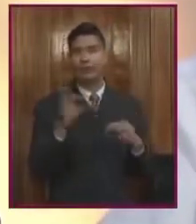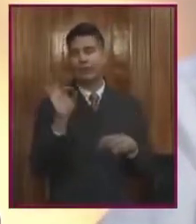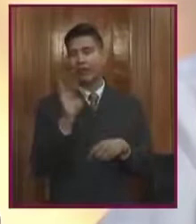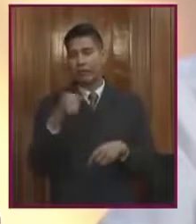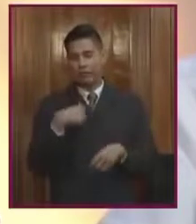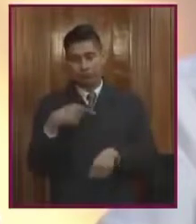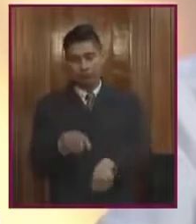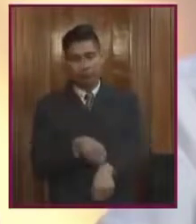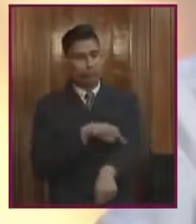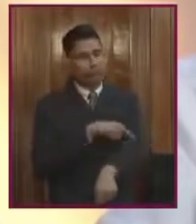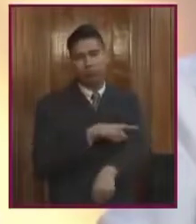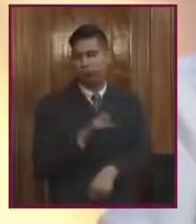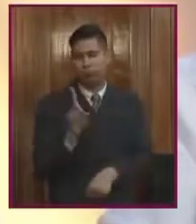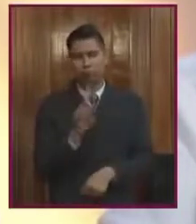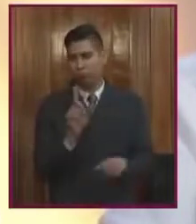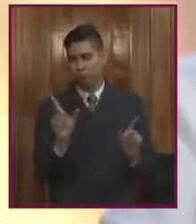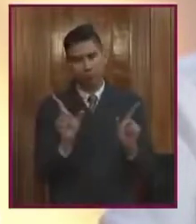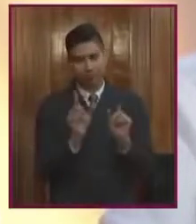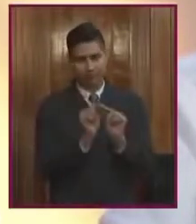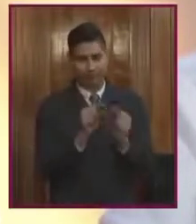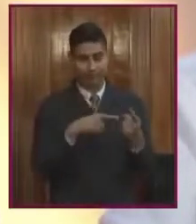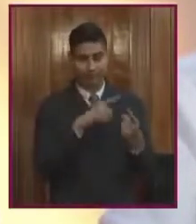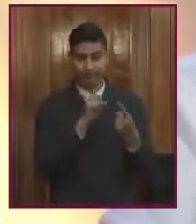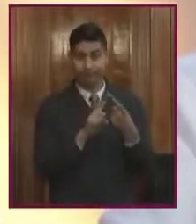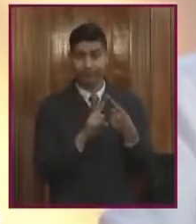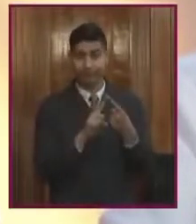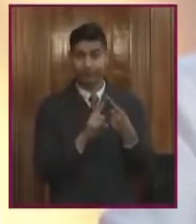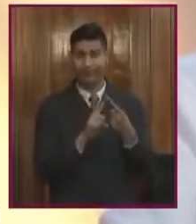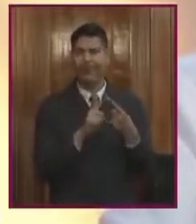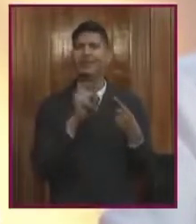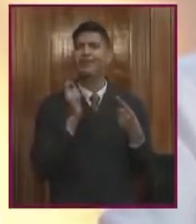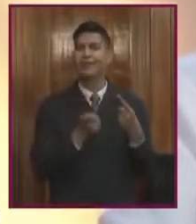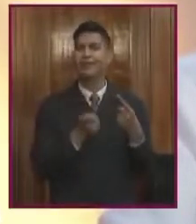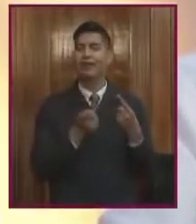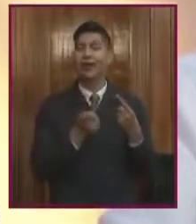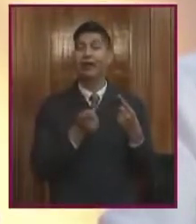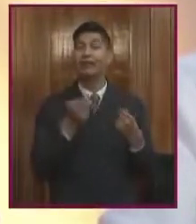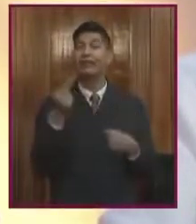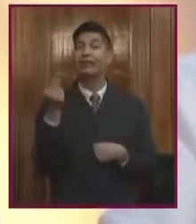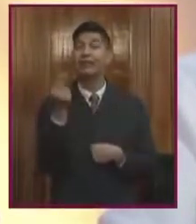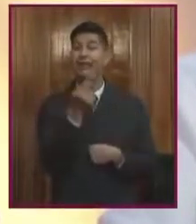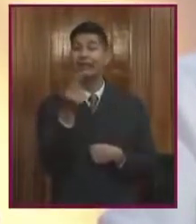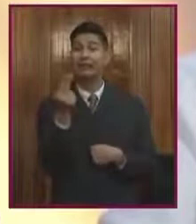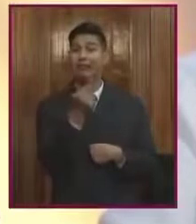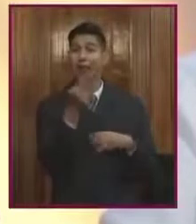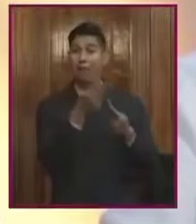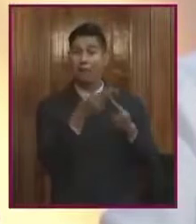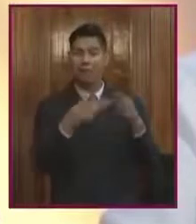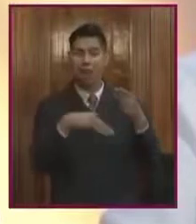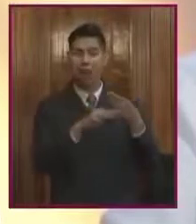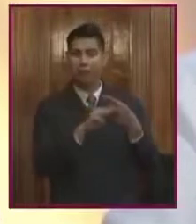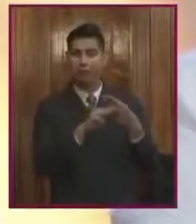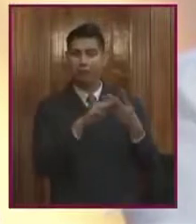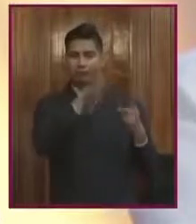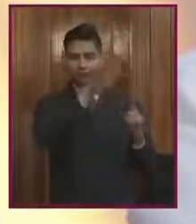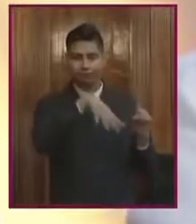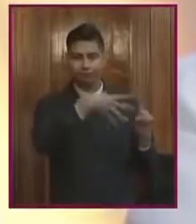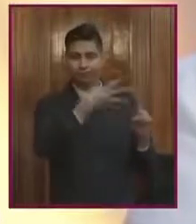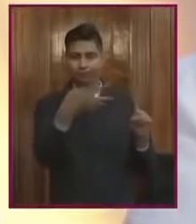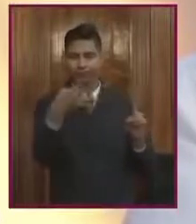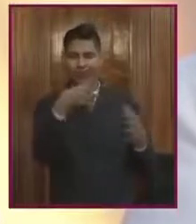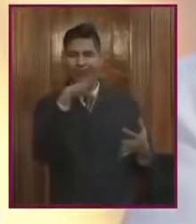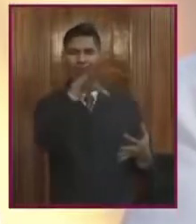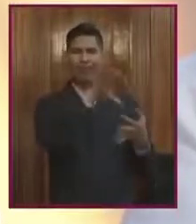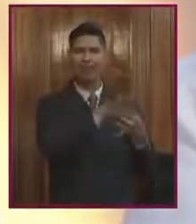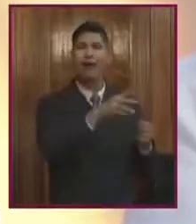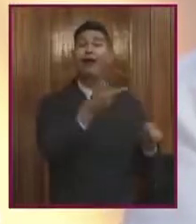han concedido. El primero es la integración curricular a partir de problemas o